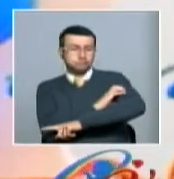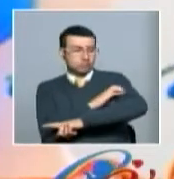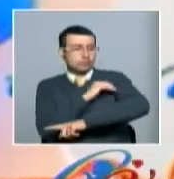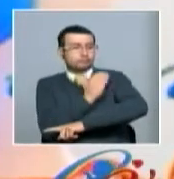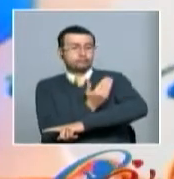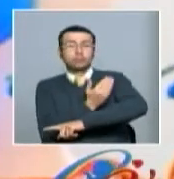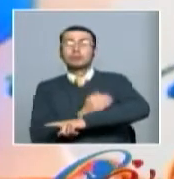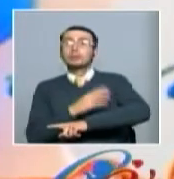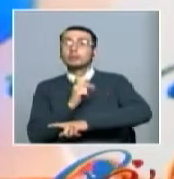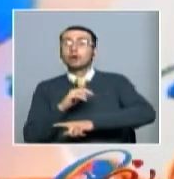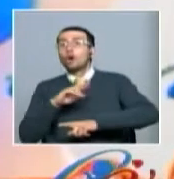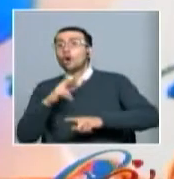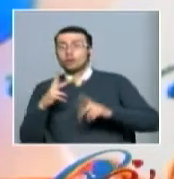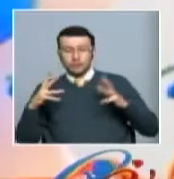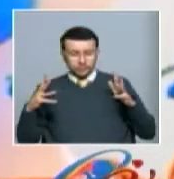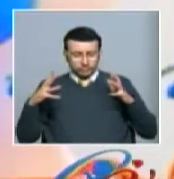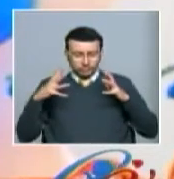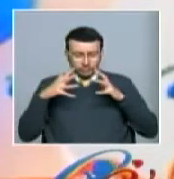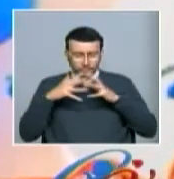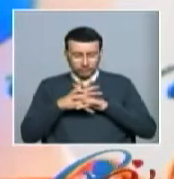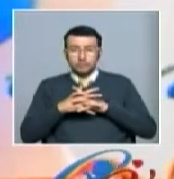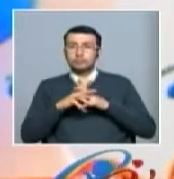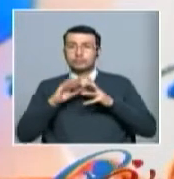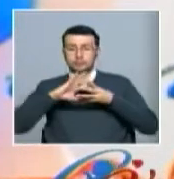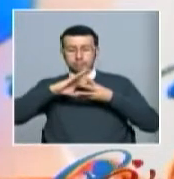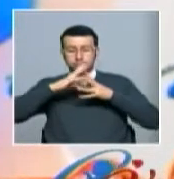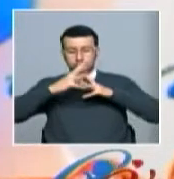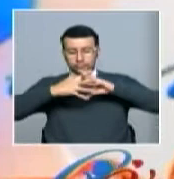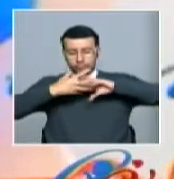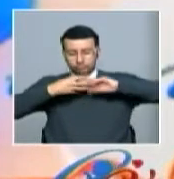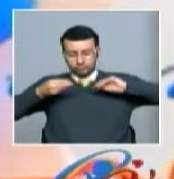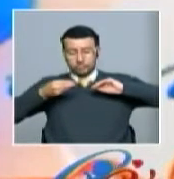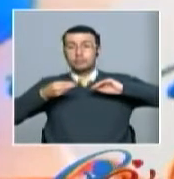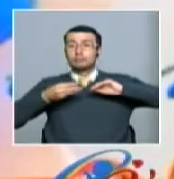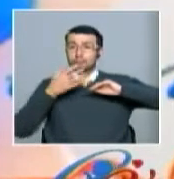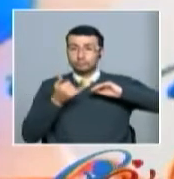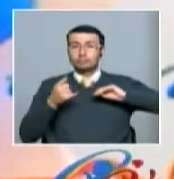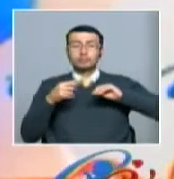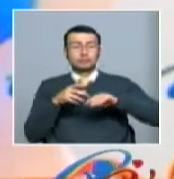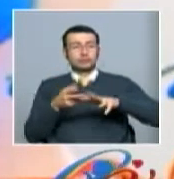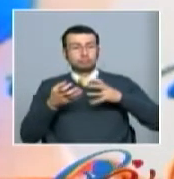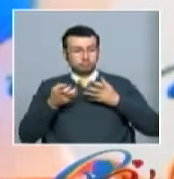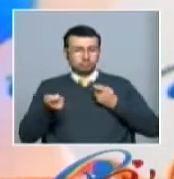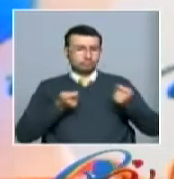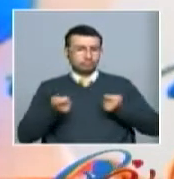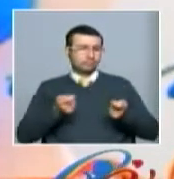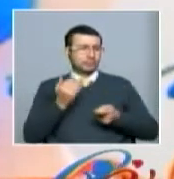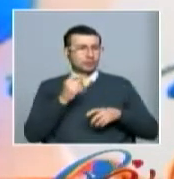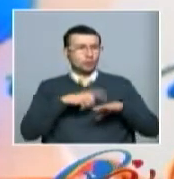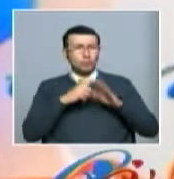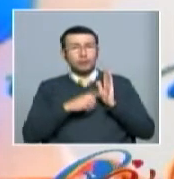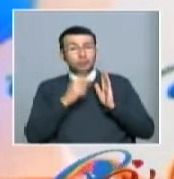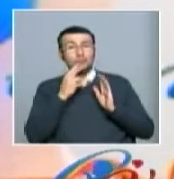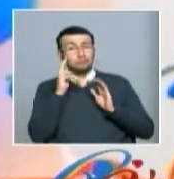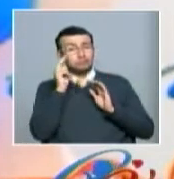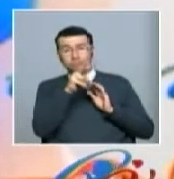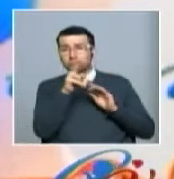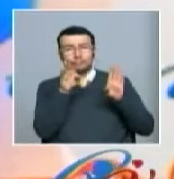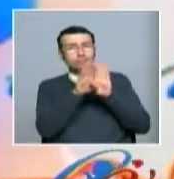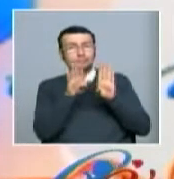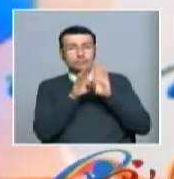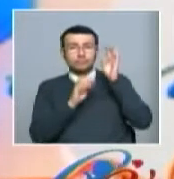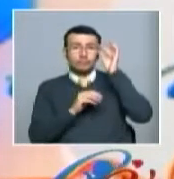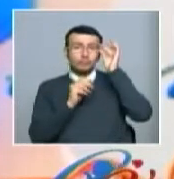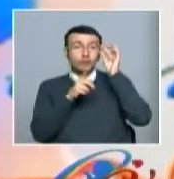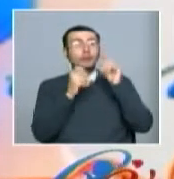raíces posteriores se unen y forman el tronco radiocircunflejo, o sea, el que da radial y circunflejo, precisamente ahí está. Esa sí